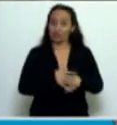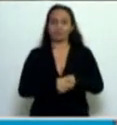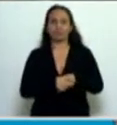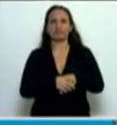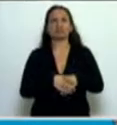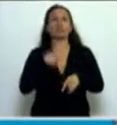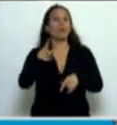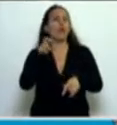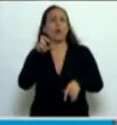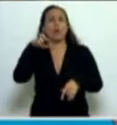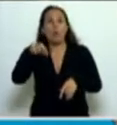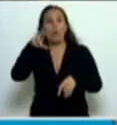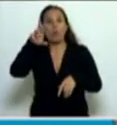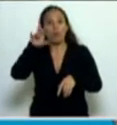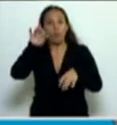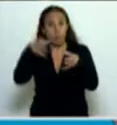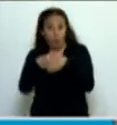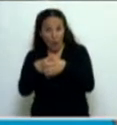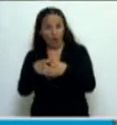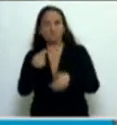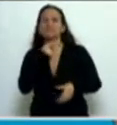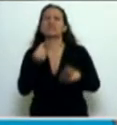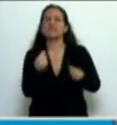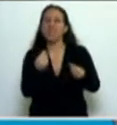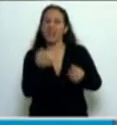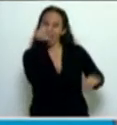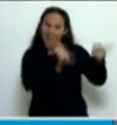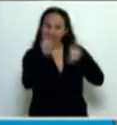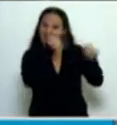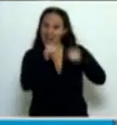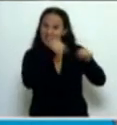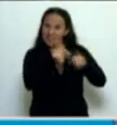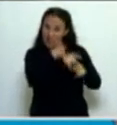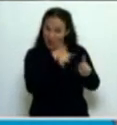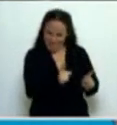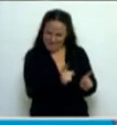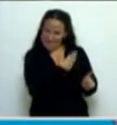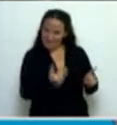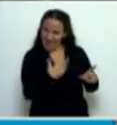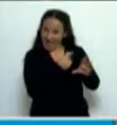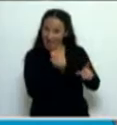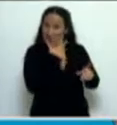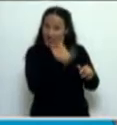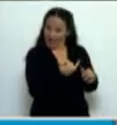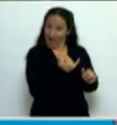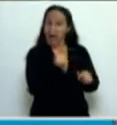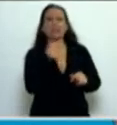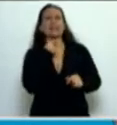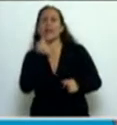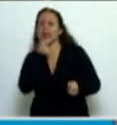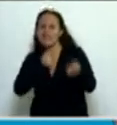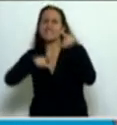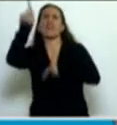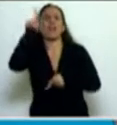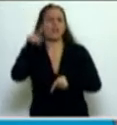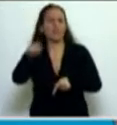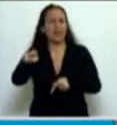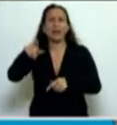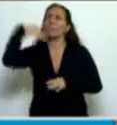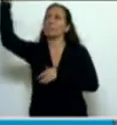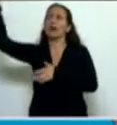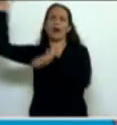pasado, en un coloquio de IDEA, y lo digo con todo respeto, es un pensamiento expresado por un miembro opositor, el ministro de Desarrollo Económico de la